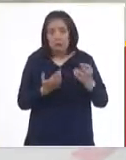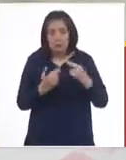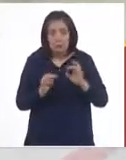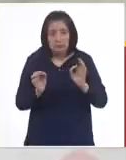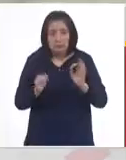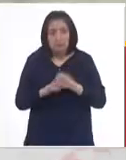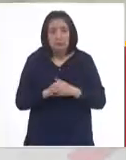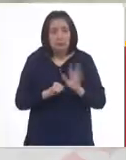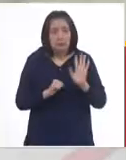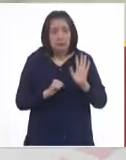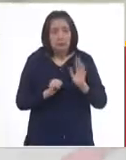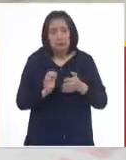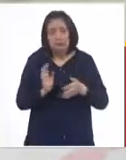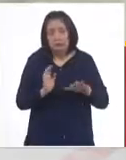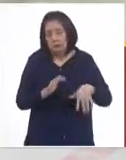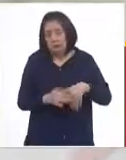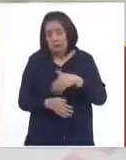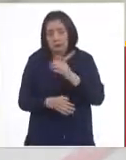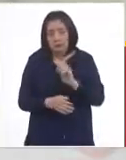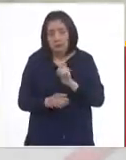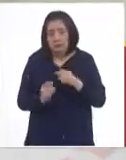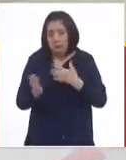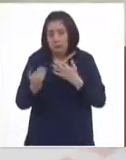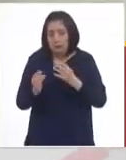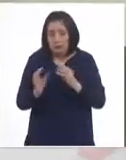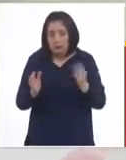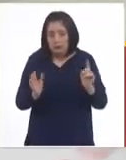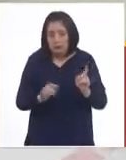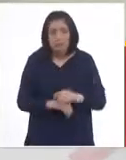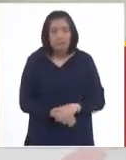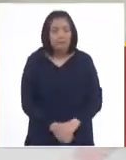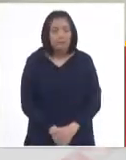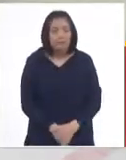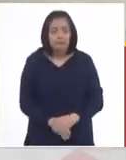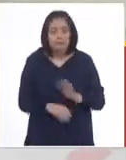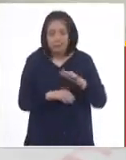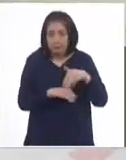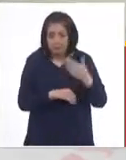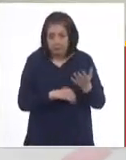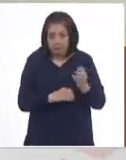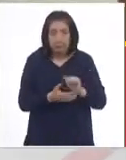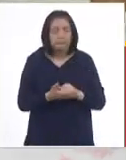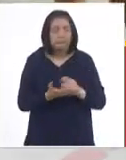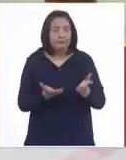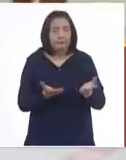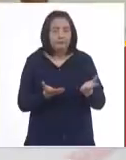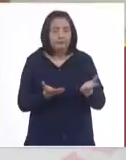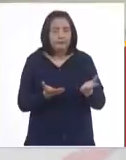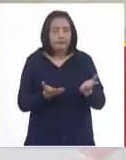respecto y se fue pues sin dar mayores declaraciones, Fátima. Luego de la visita pues